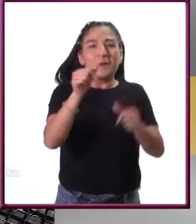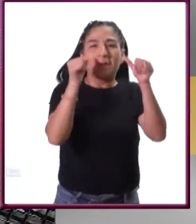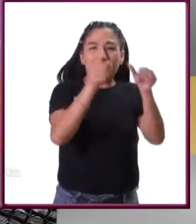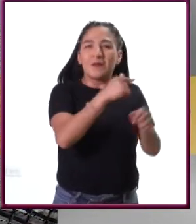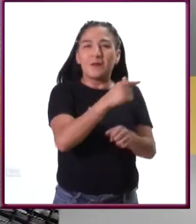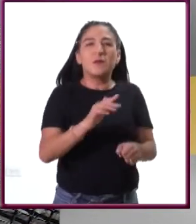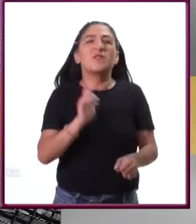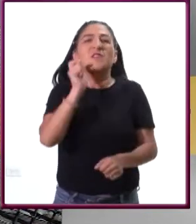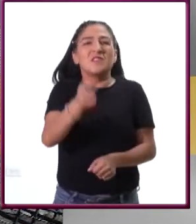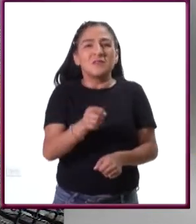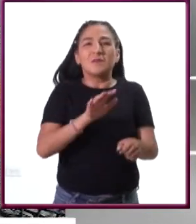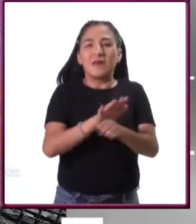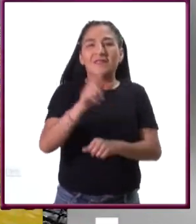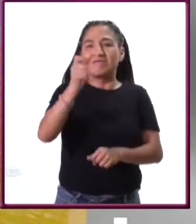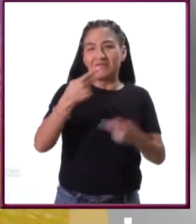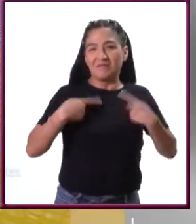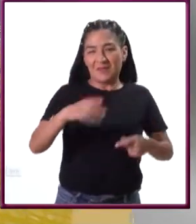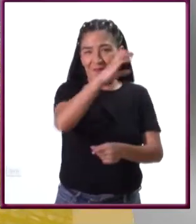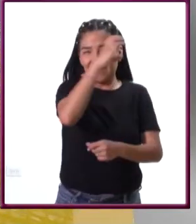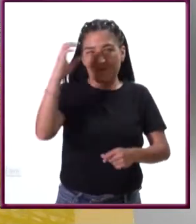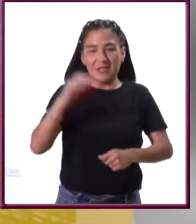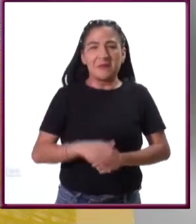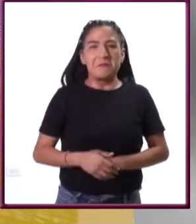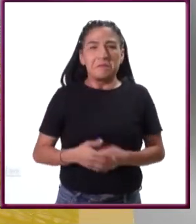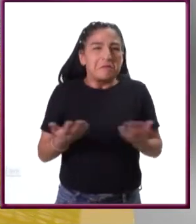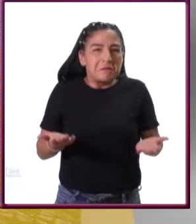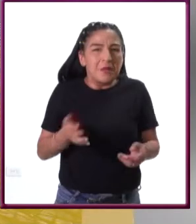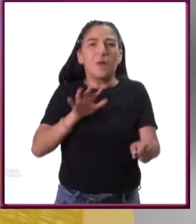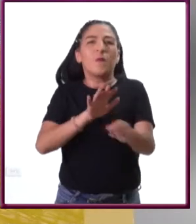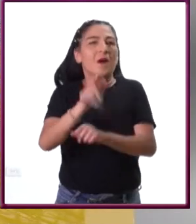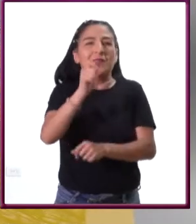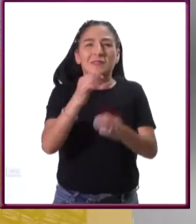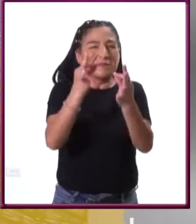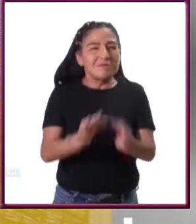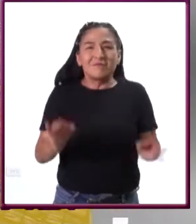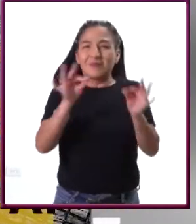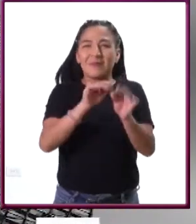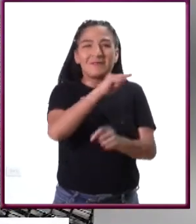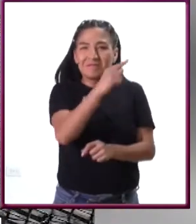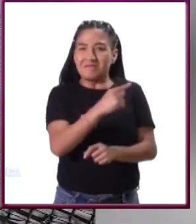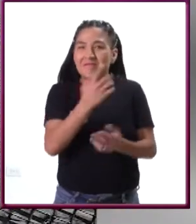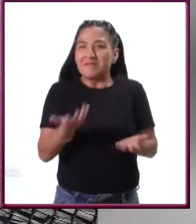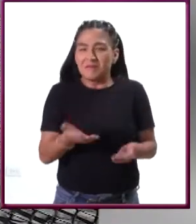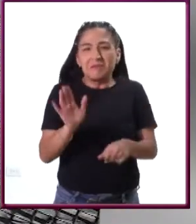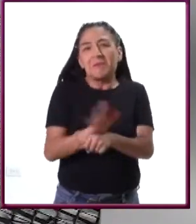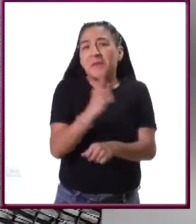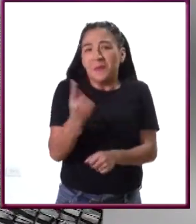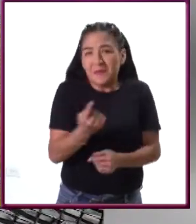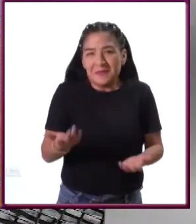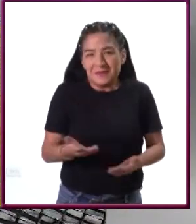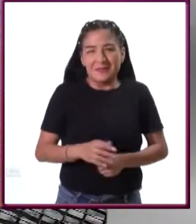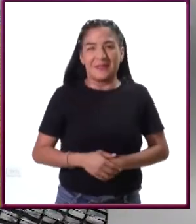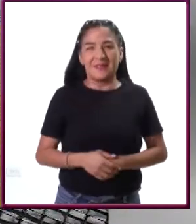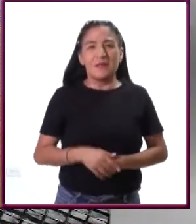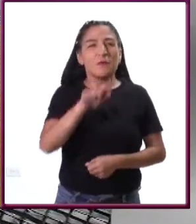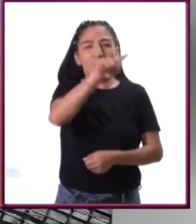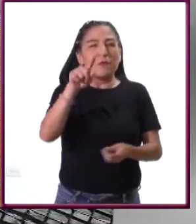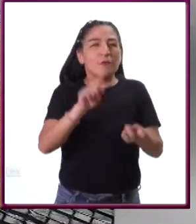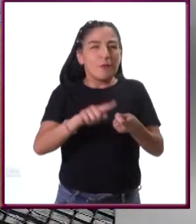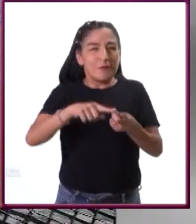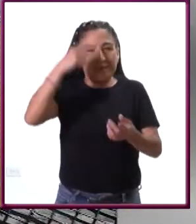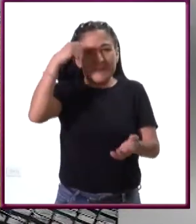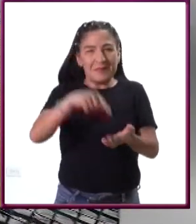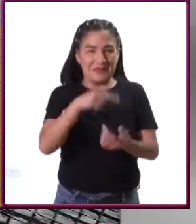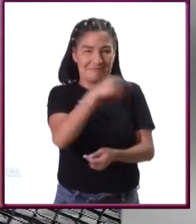en la fotografía. ¿Cuál sería el elemento principal? ¿Por qué? ¿Dónde crees que se tomó esta